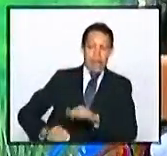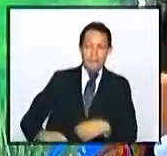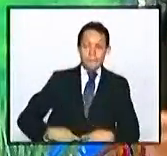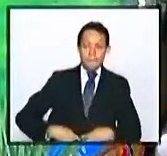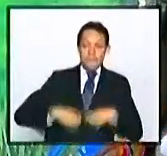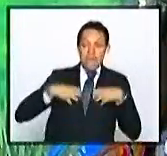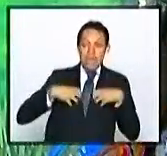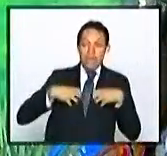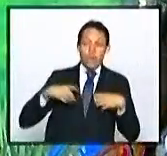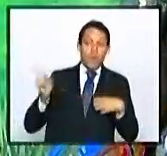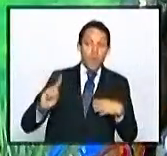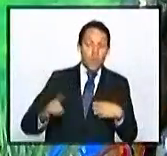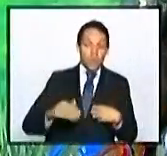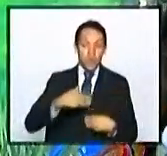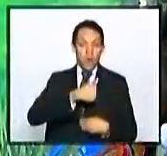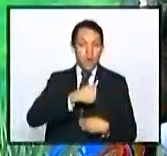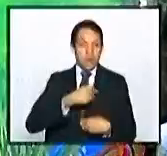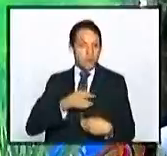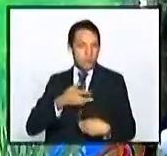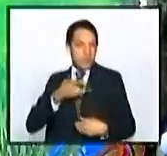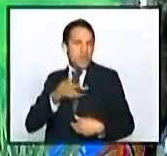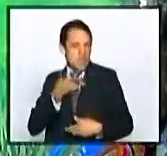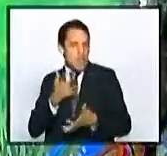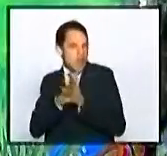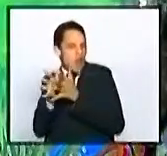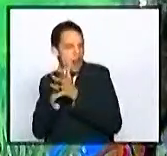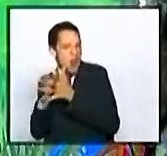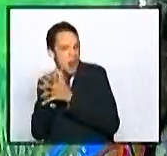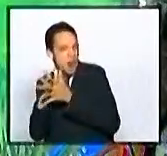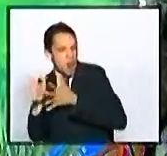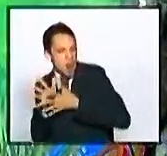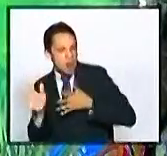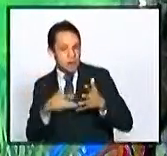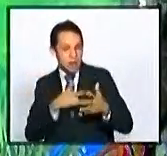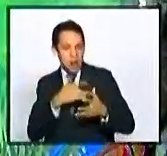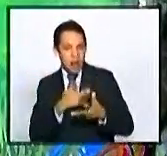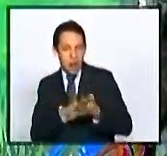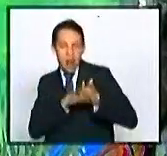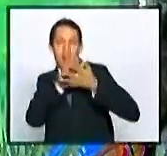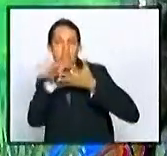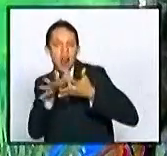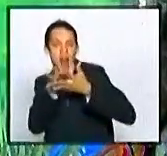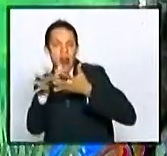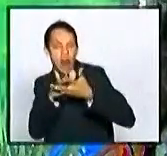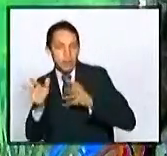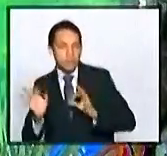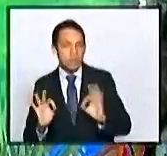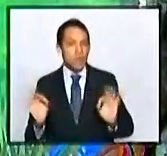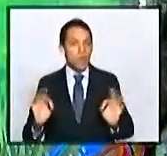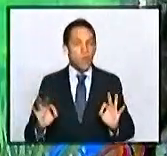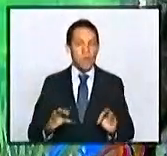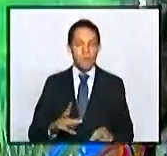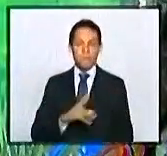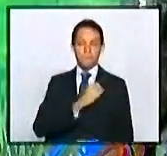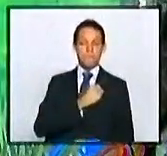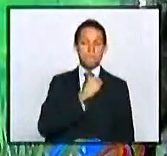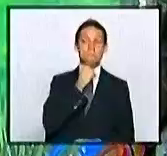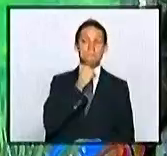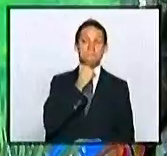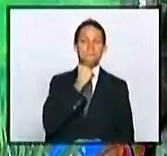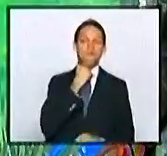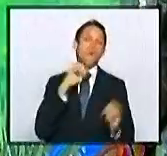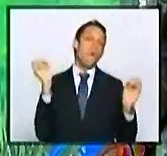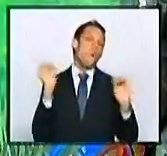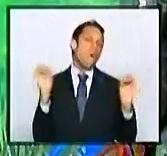de abrirle el corazón a otra persona y contar el proceso de la enfermedad desde la parte de sus antecedentes,